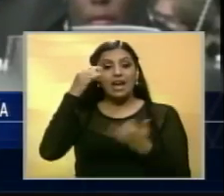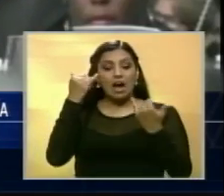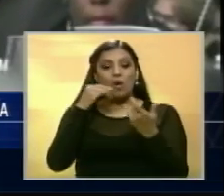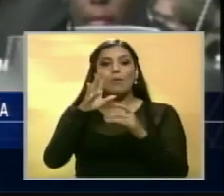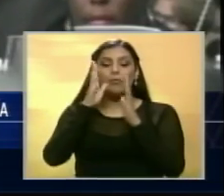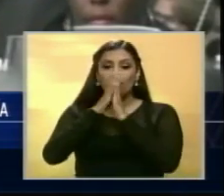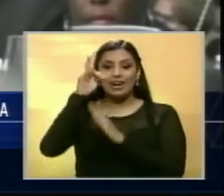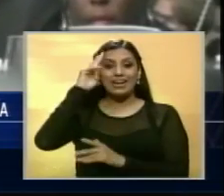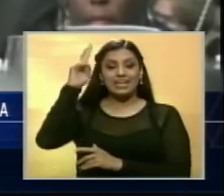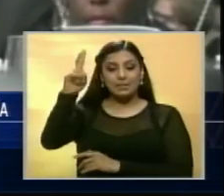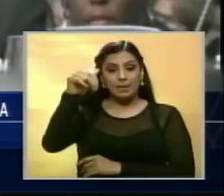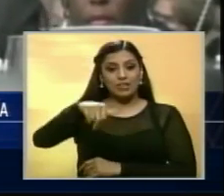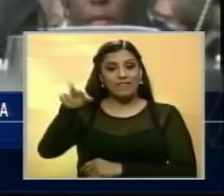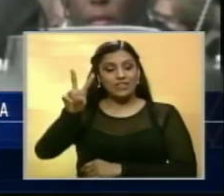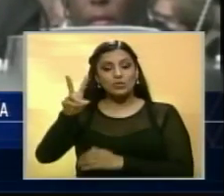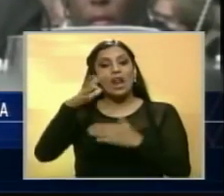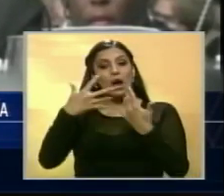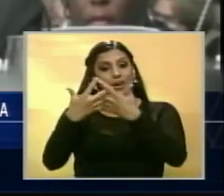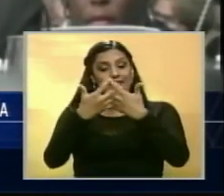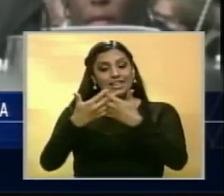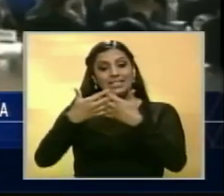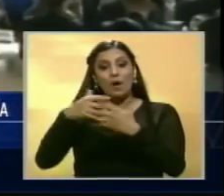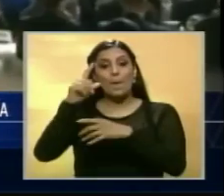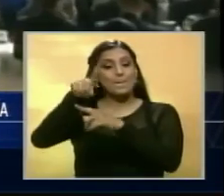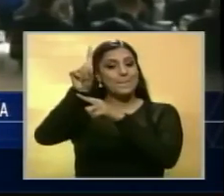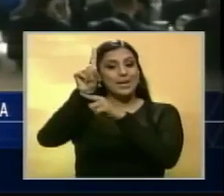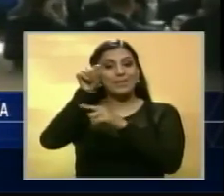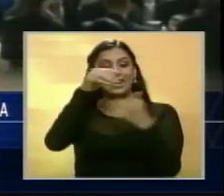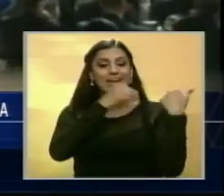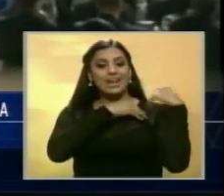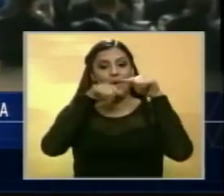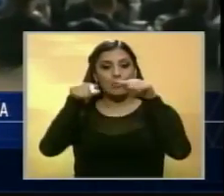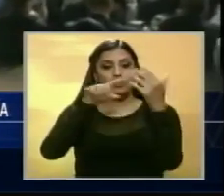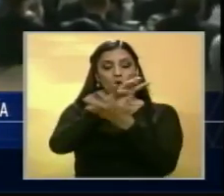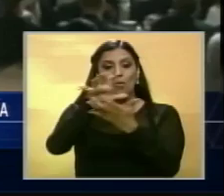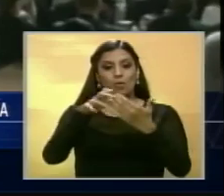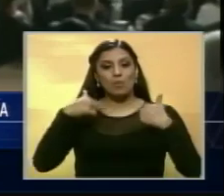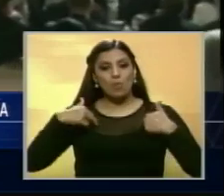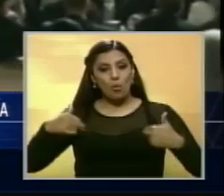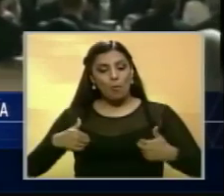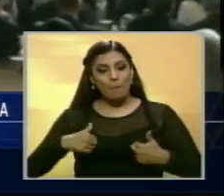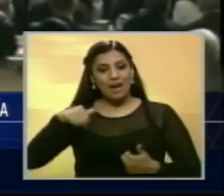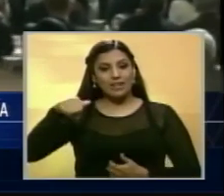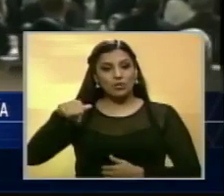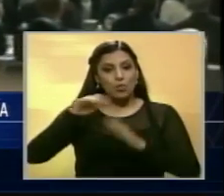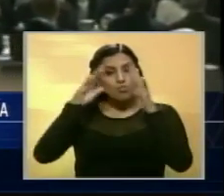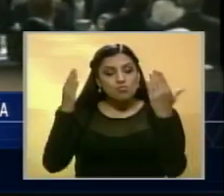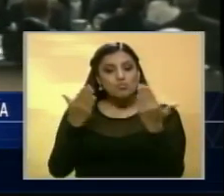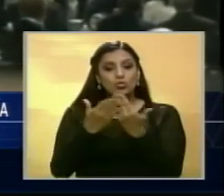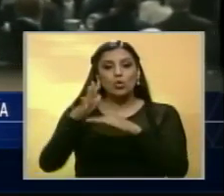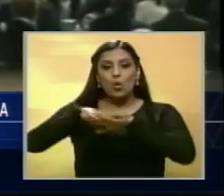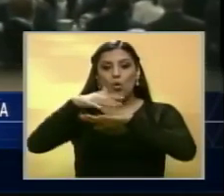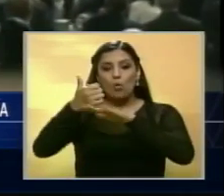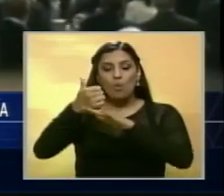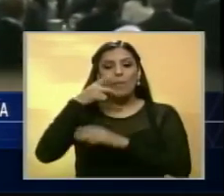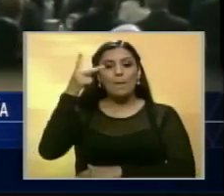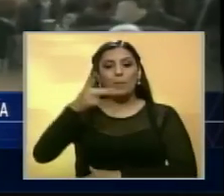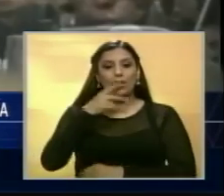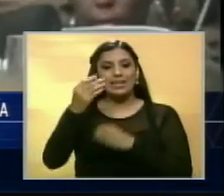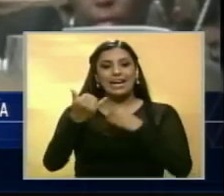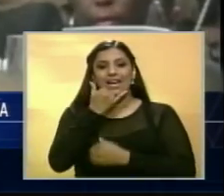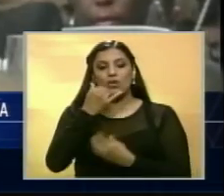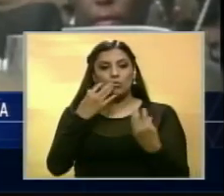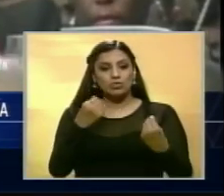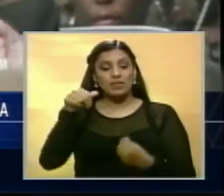de Venezuela y aseguró que Estados Unidos es el principal responsable de la crisis humanitaria que vive el planeta a consecuencia de sus políticas